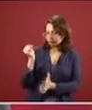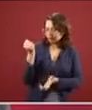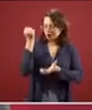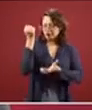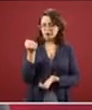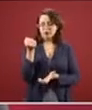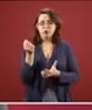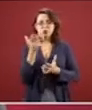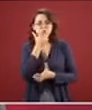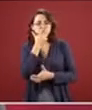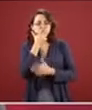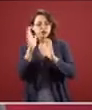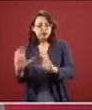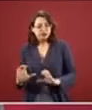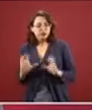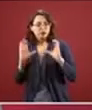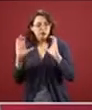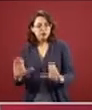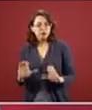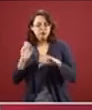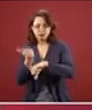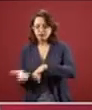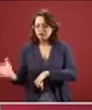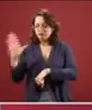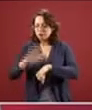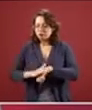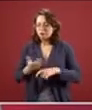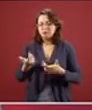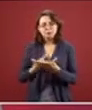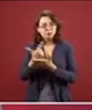dinero de los ciudadanos,